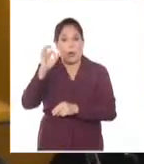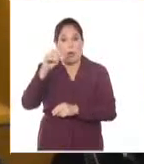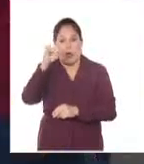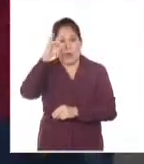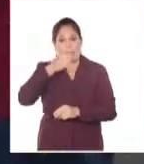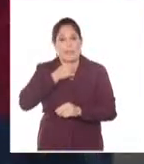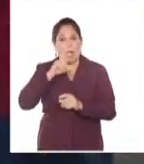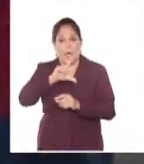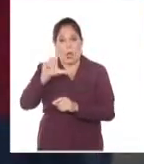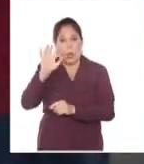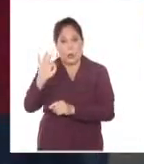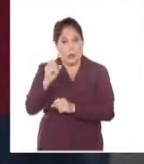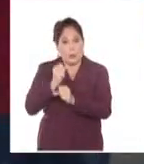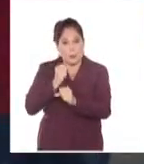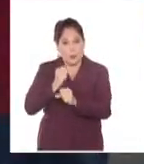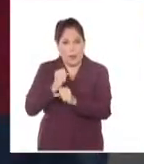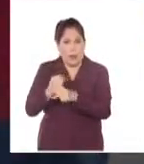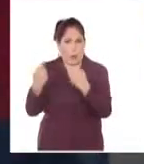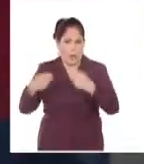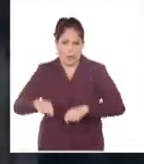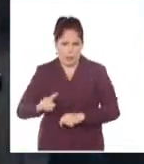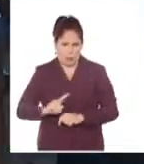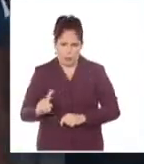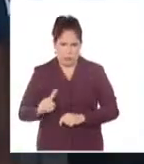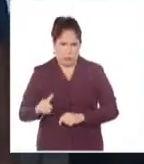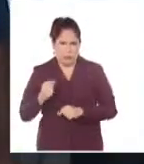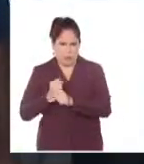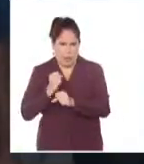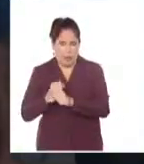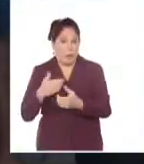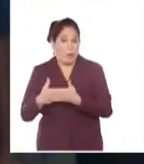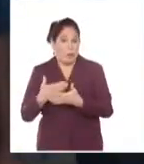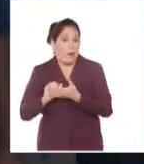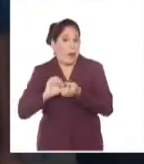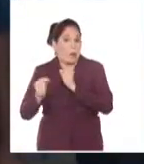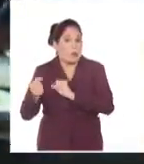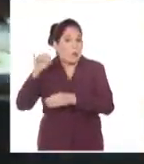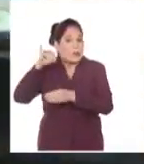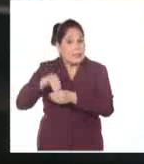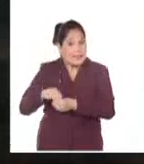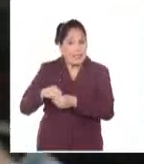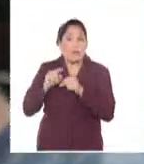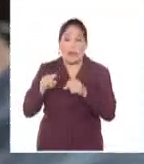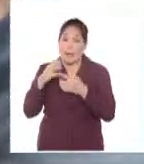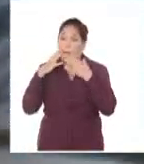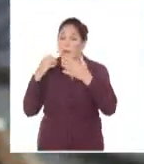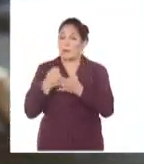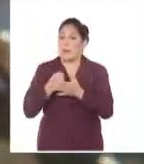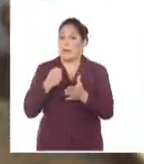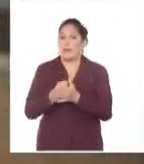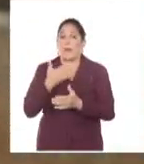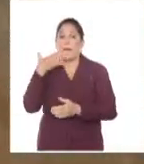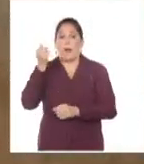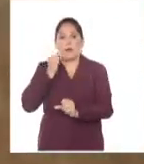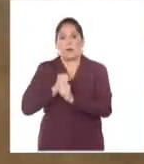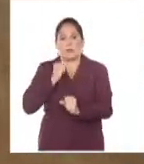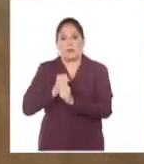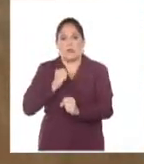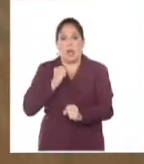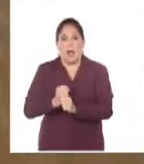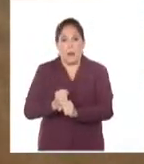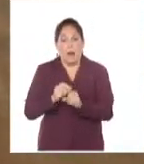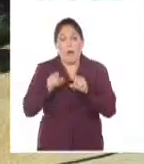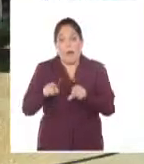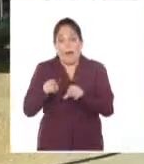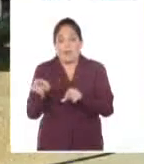sus trabajadores no quieren irse de aquí, lo que prueba que el control interno es además un impulso a la eficiencia, tanto como una